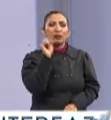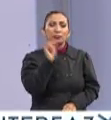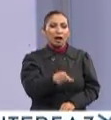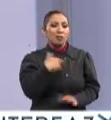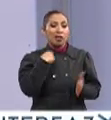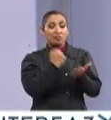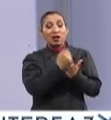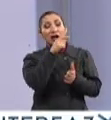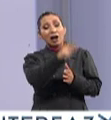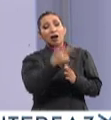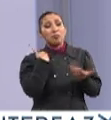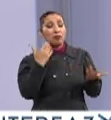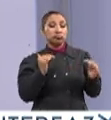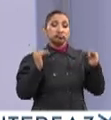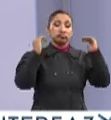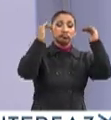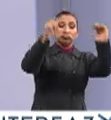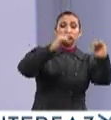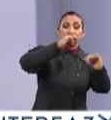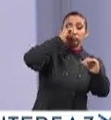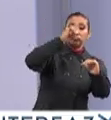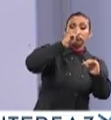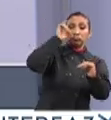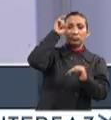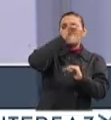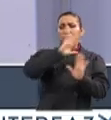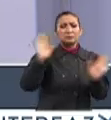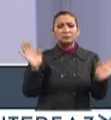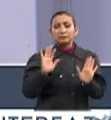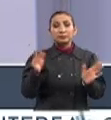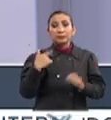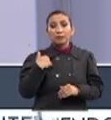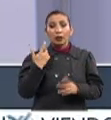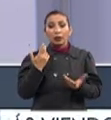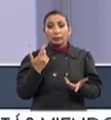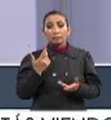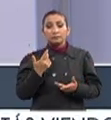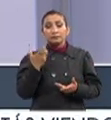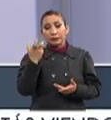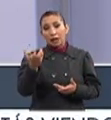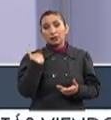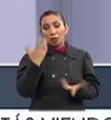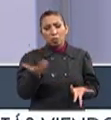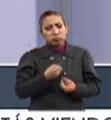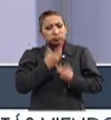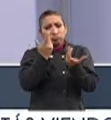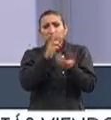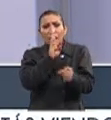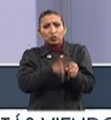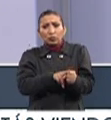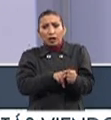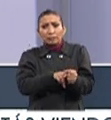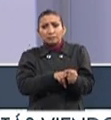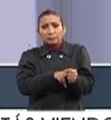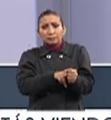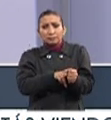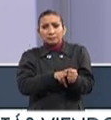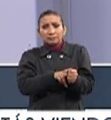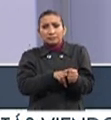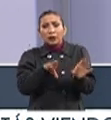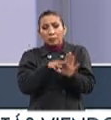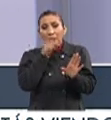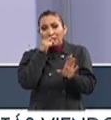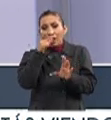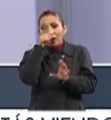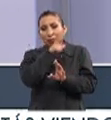esta etiqueta de elitismo, de complejidad, cuando que es una manifestación espontánea, tal como